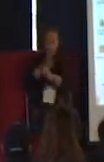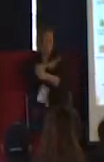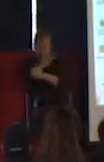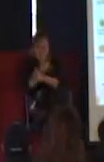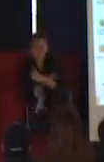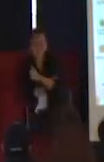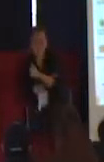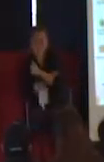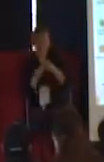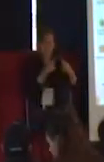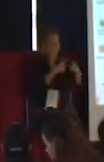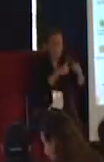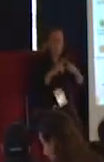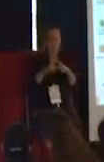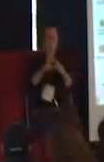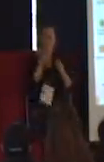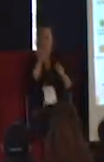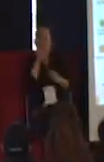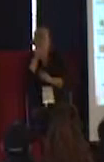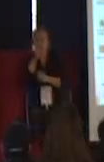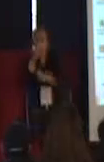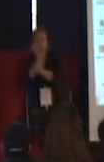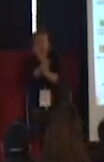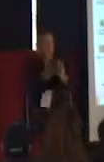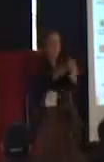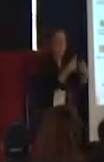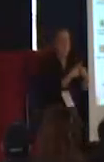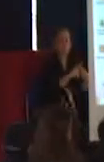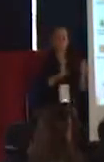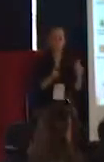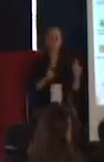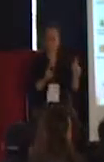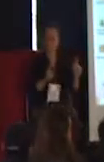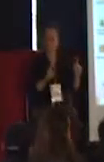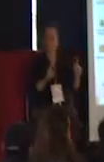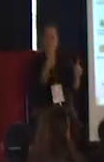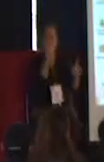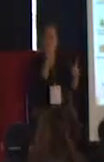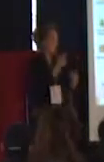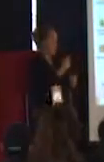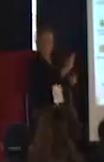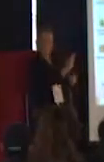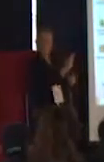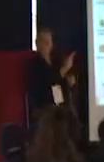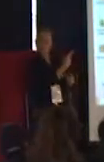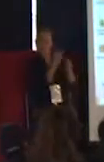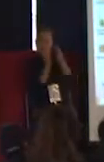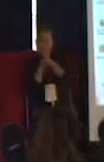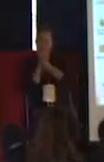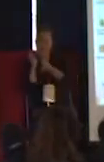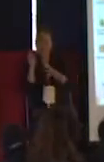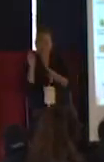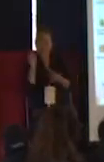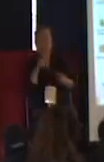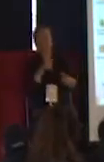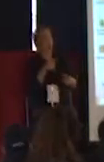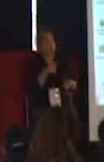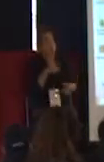tiene una capacidad diferencial y algo que te diferencia. Y algo que nos deja esta gran pareja de